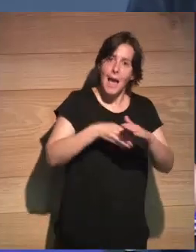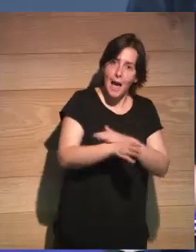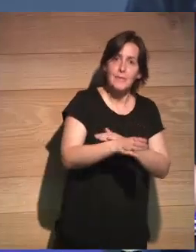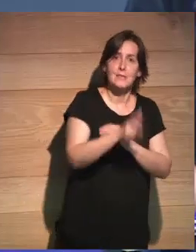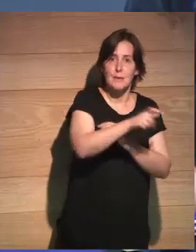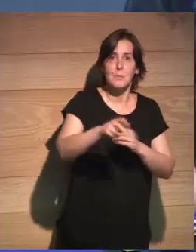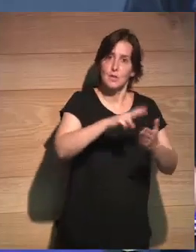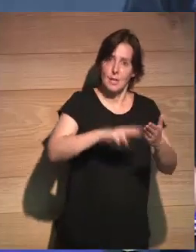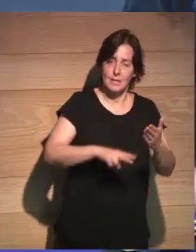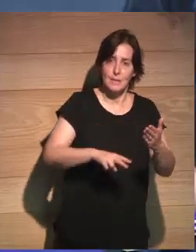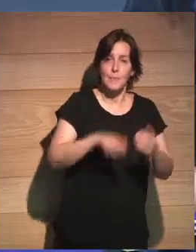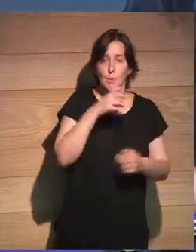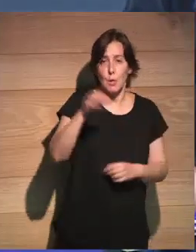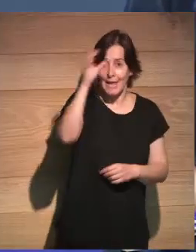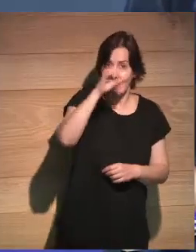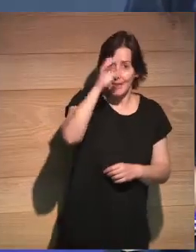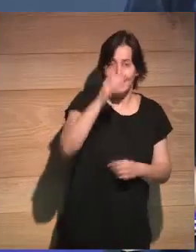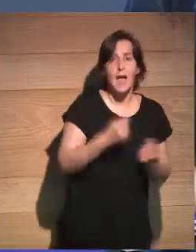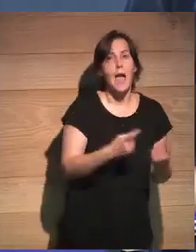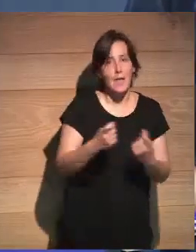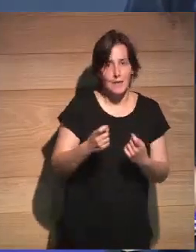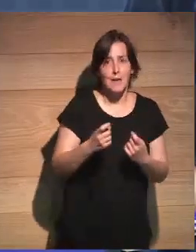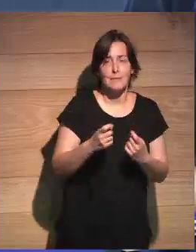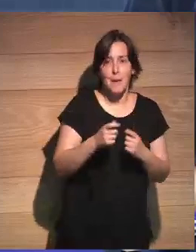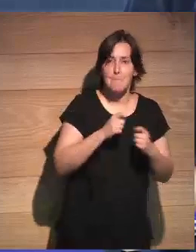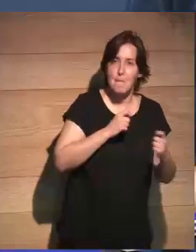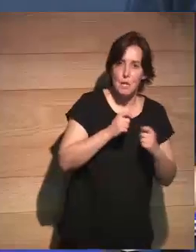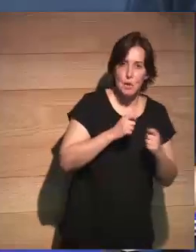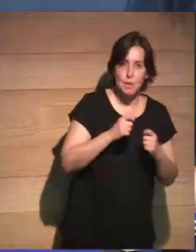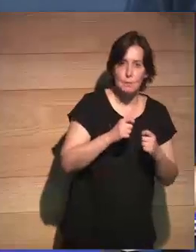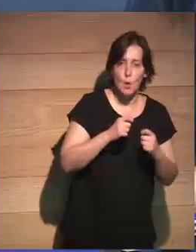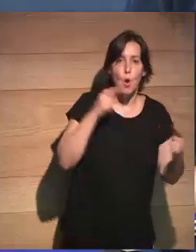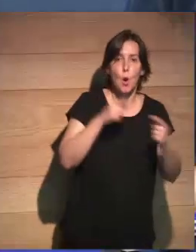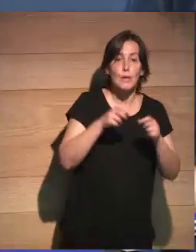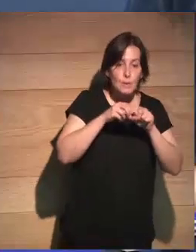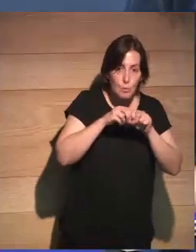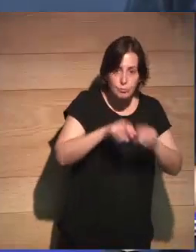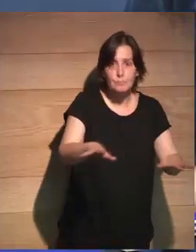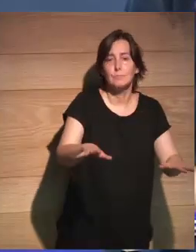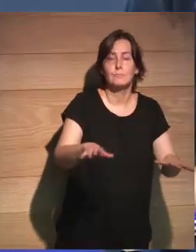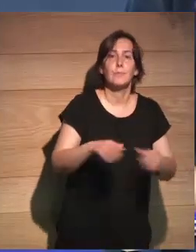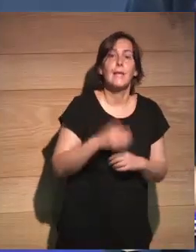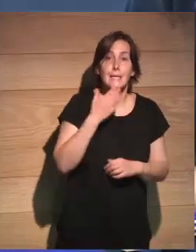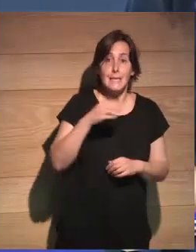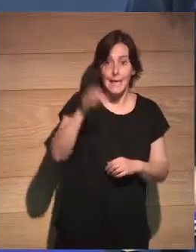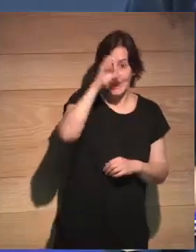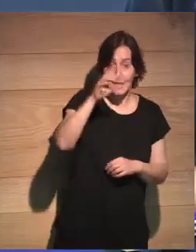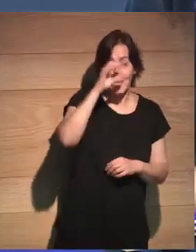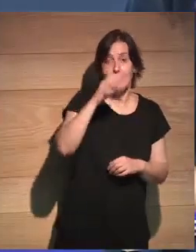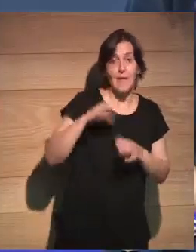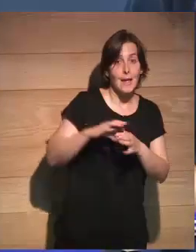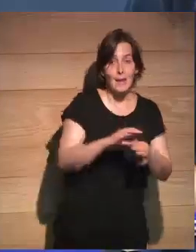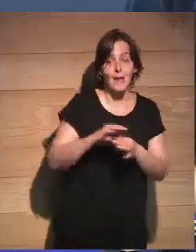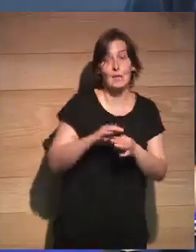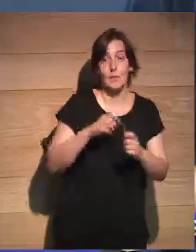ciencia necesita de un tamiz periodístico para llegar a la sociedad. Y creemos que cuantas más veces pase la ciencia por ese tamiz,